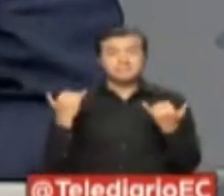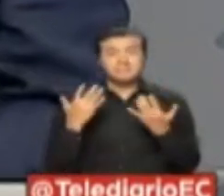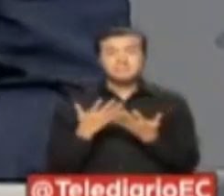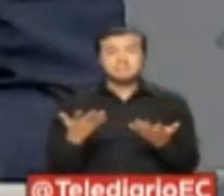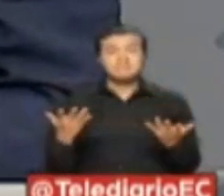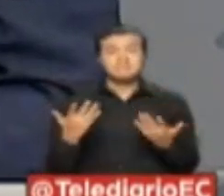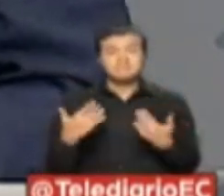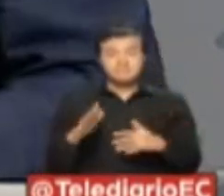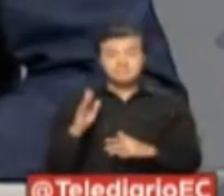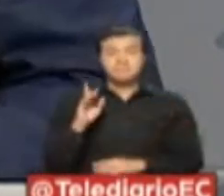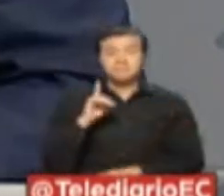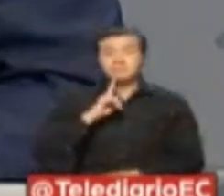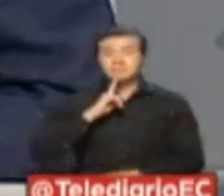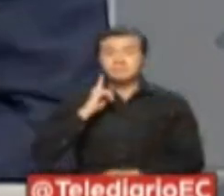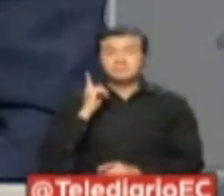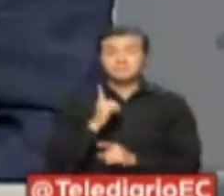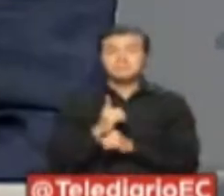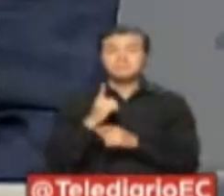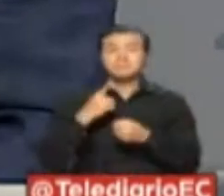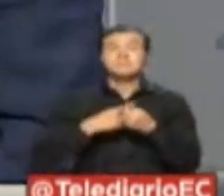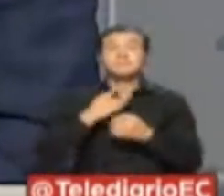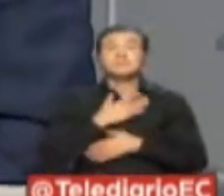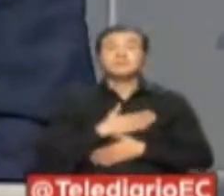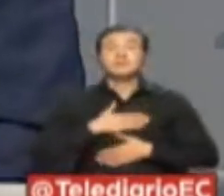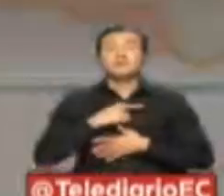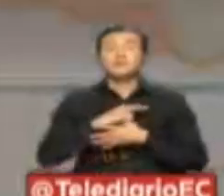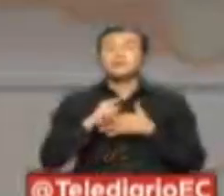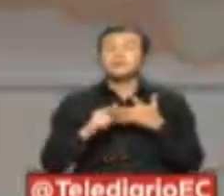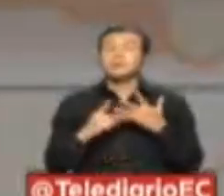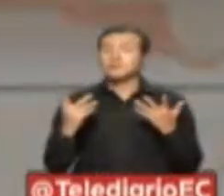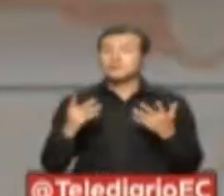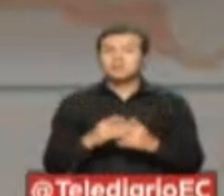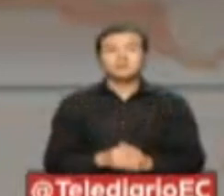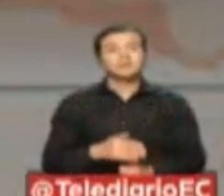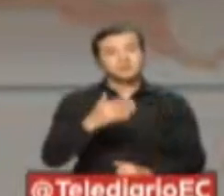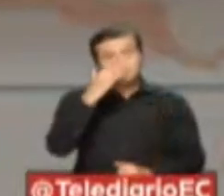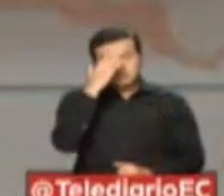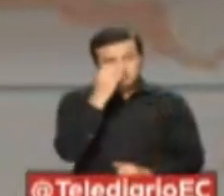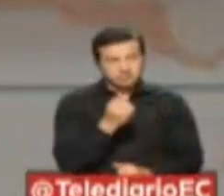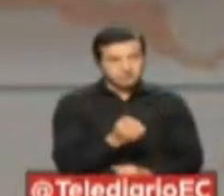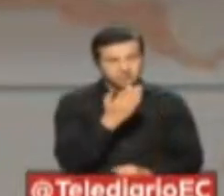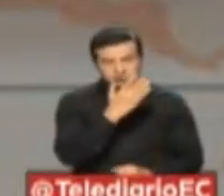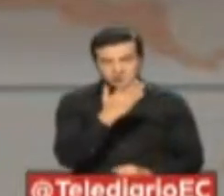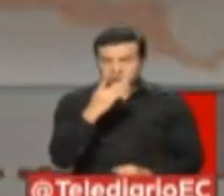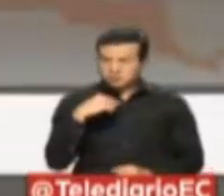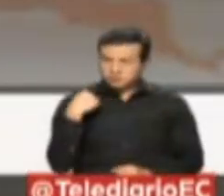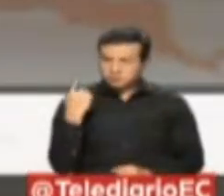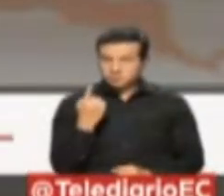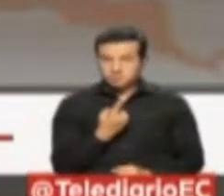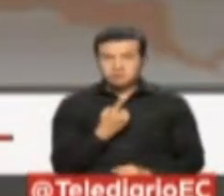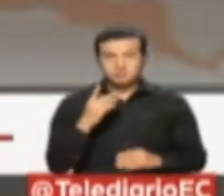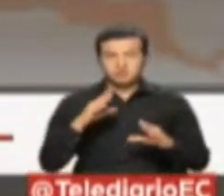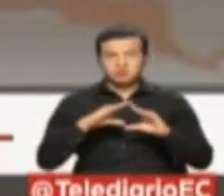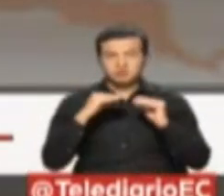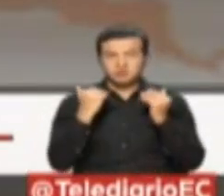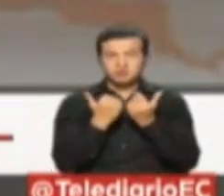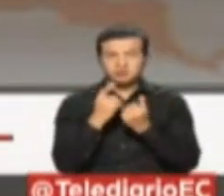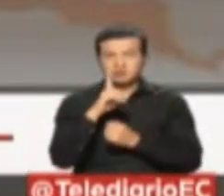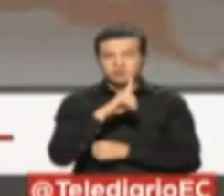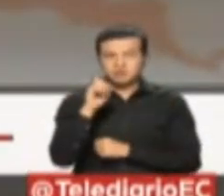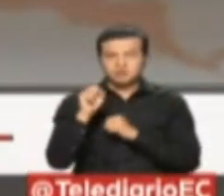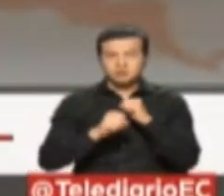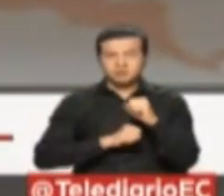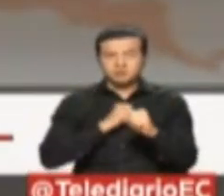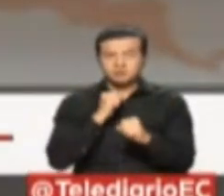semana estarán en quito- disfrutando de sus alternativas y nosotros el comité centenario